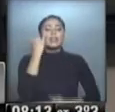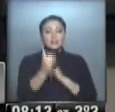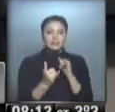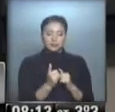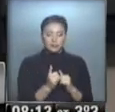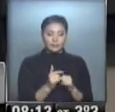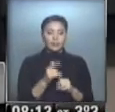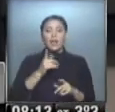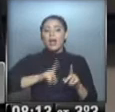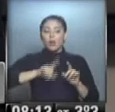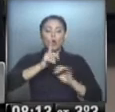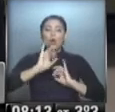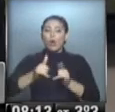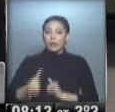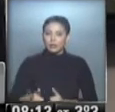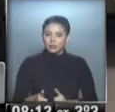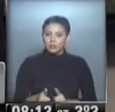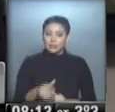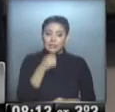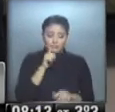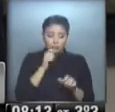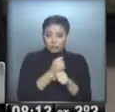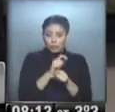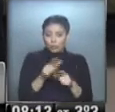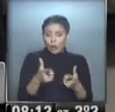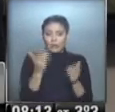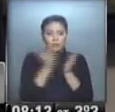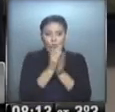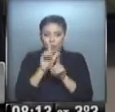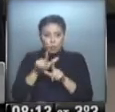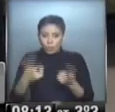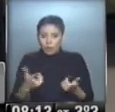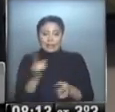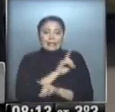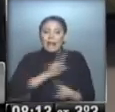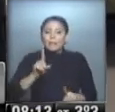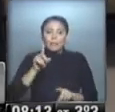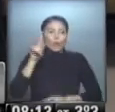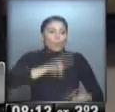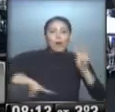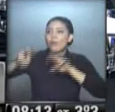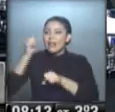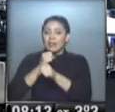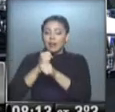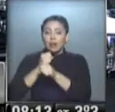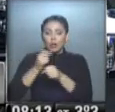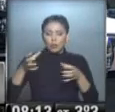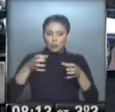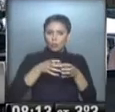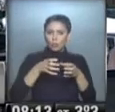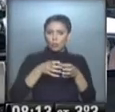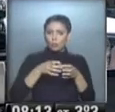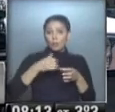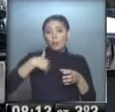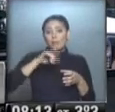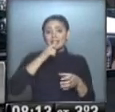que aquellos jóvenes que no trabajan, ni estudian, ni buscan trabajo, es una cantidad que sobre